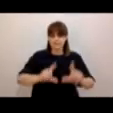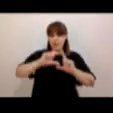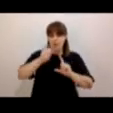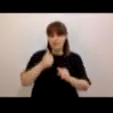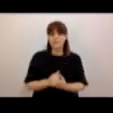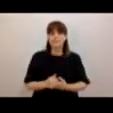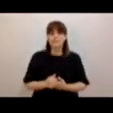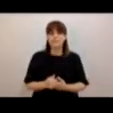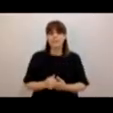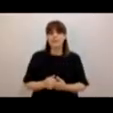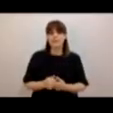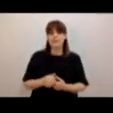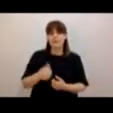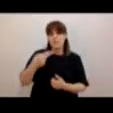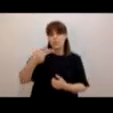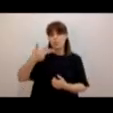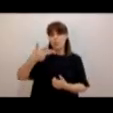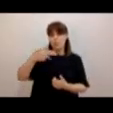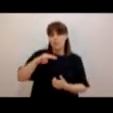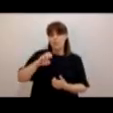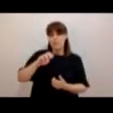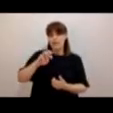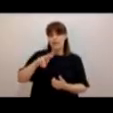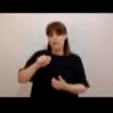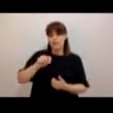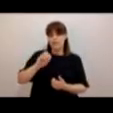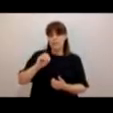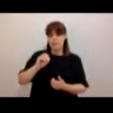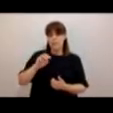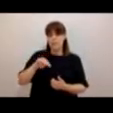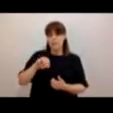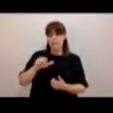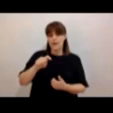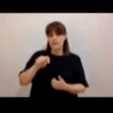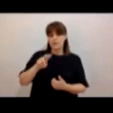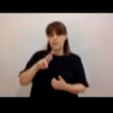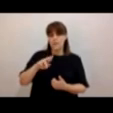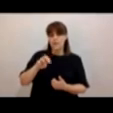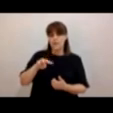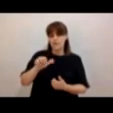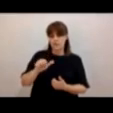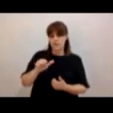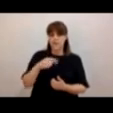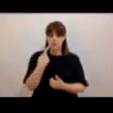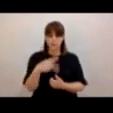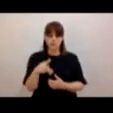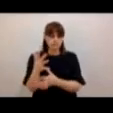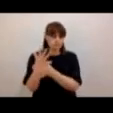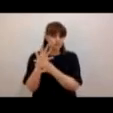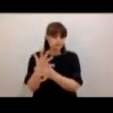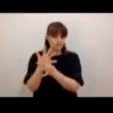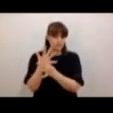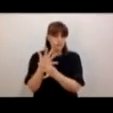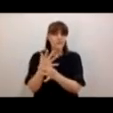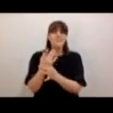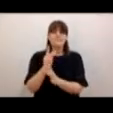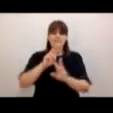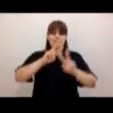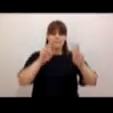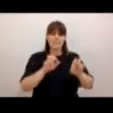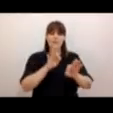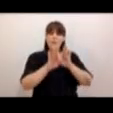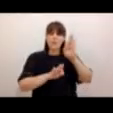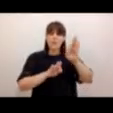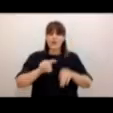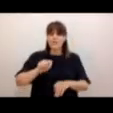recupero a Humberto Maturana porque me parece muy interesante lo que él dice respecto a la ternura que es el tema de hoy